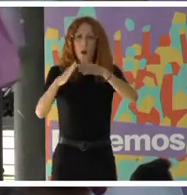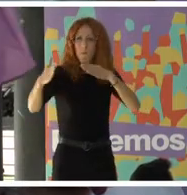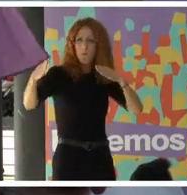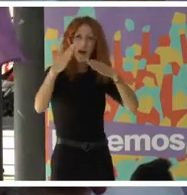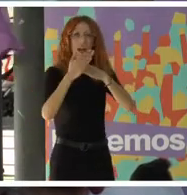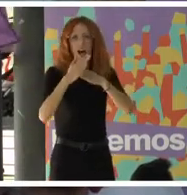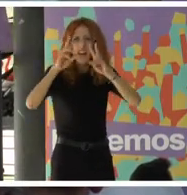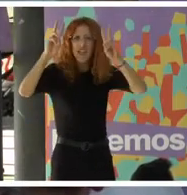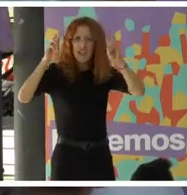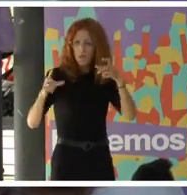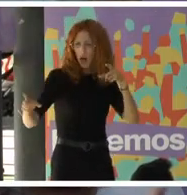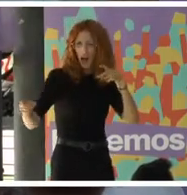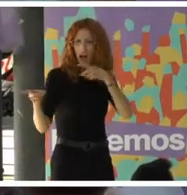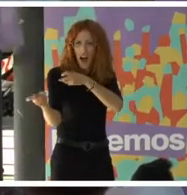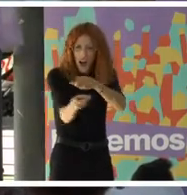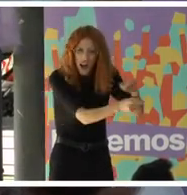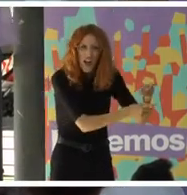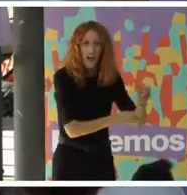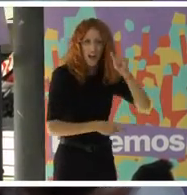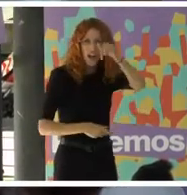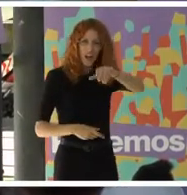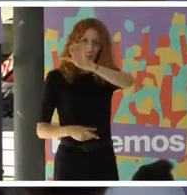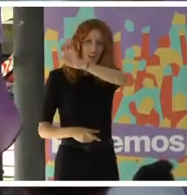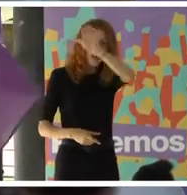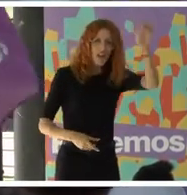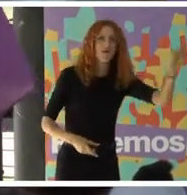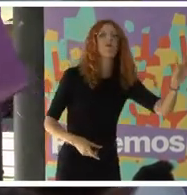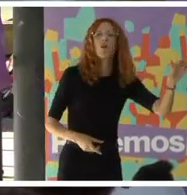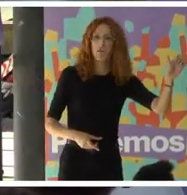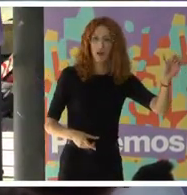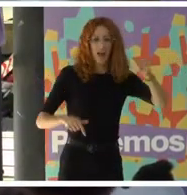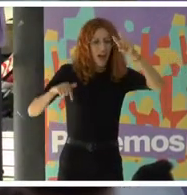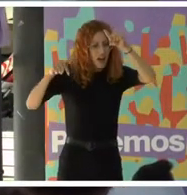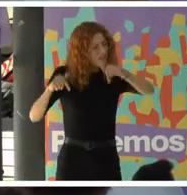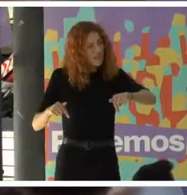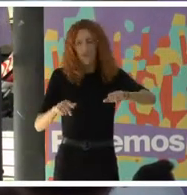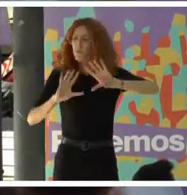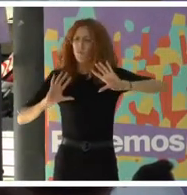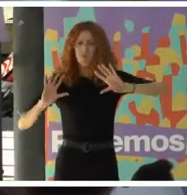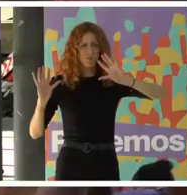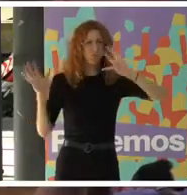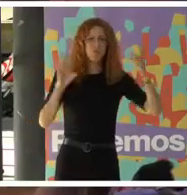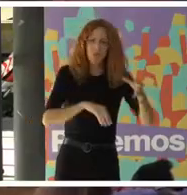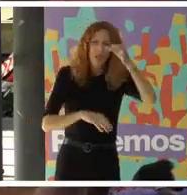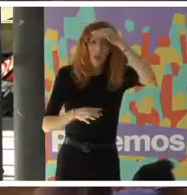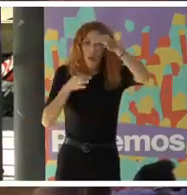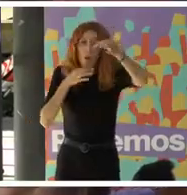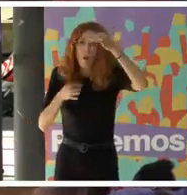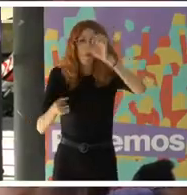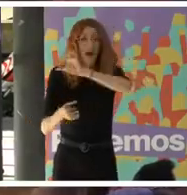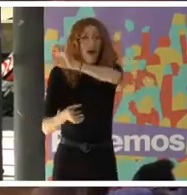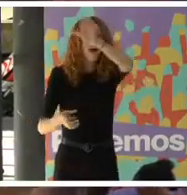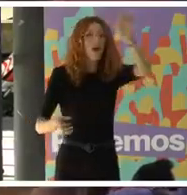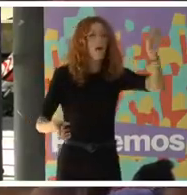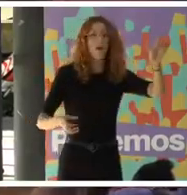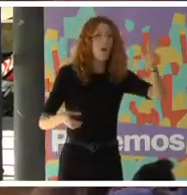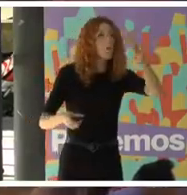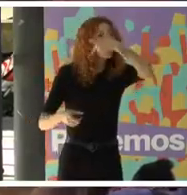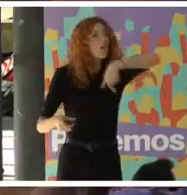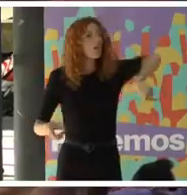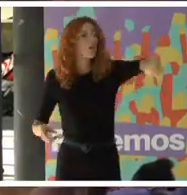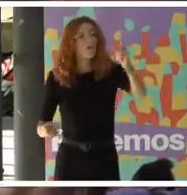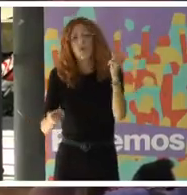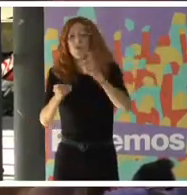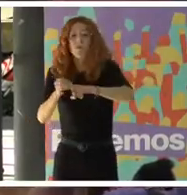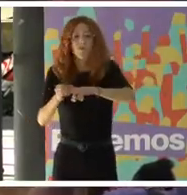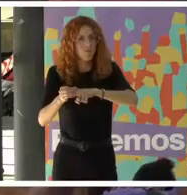la guerra en Europa y va a reiniciar esa Europa de los pueblos, esa Europa de los derechos humanos que